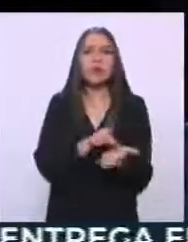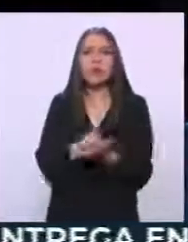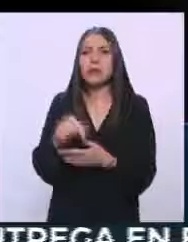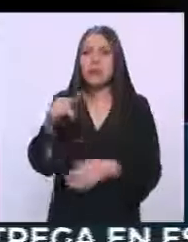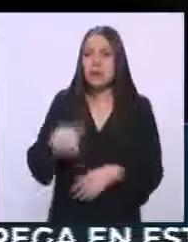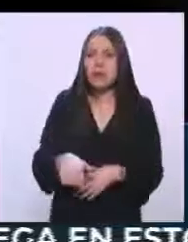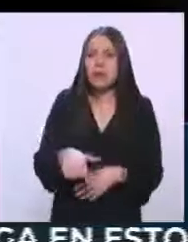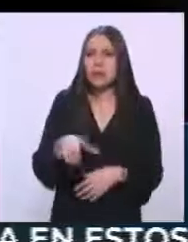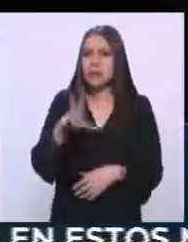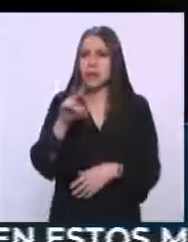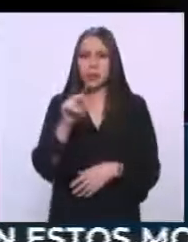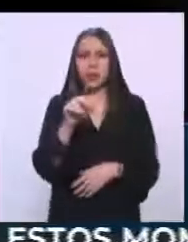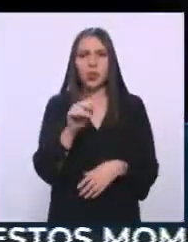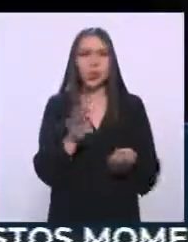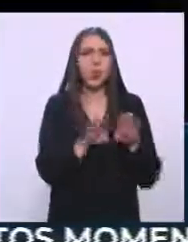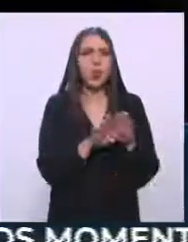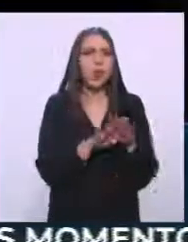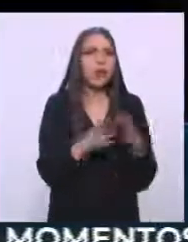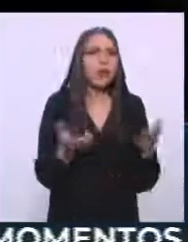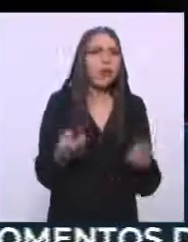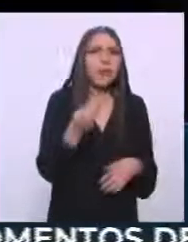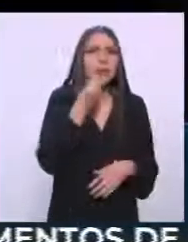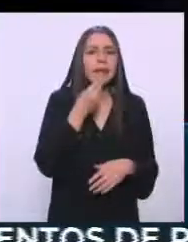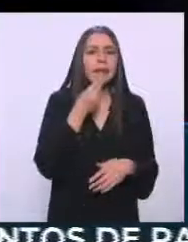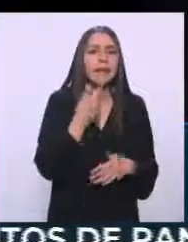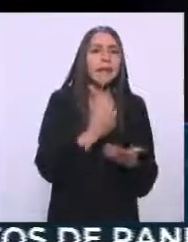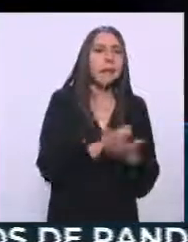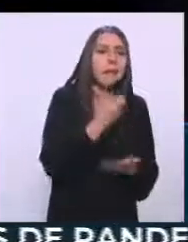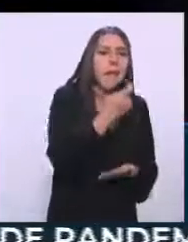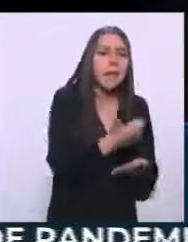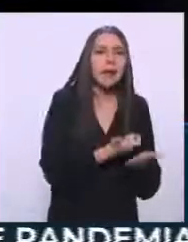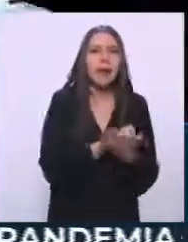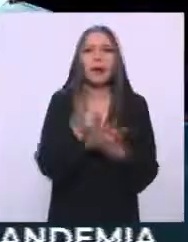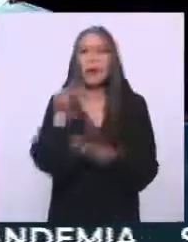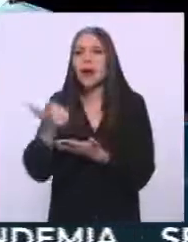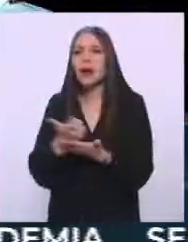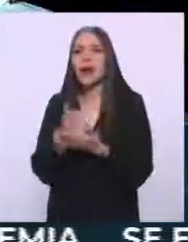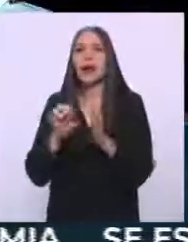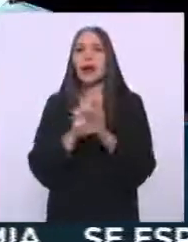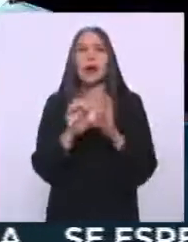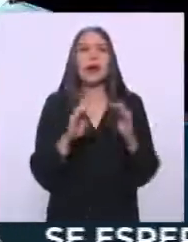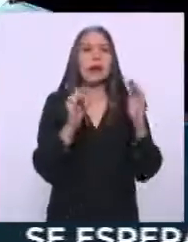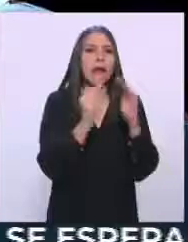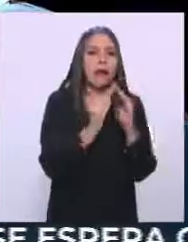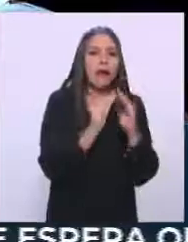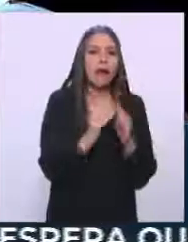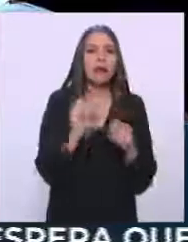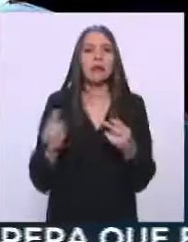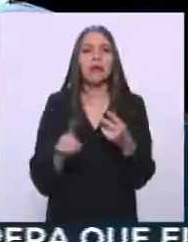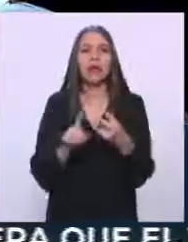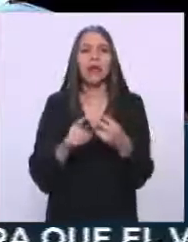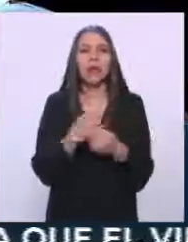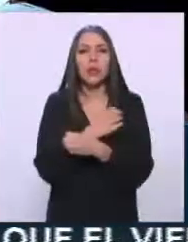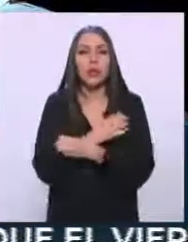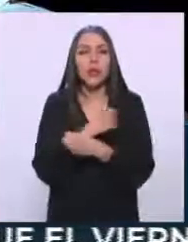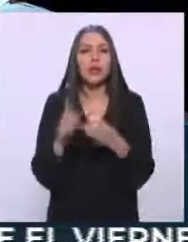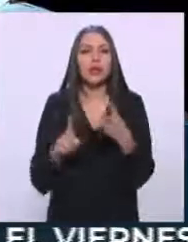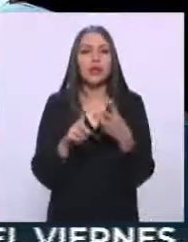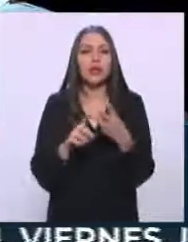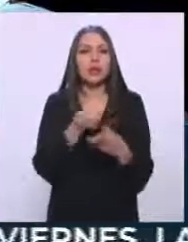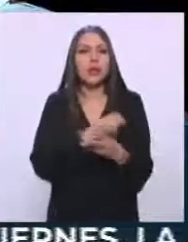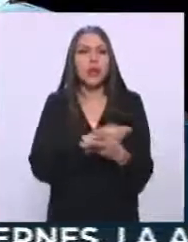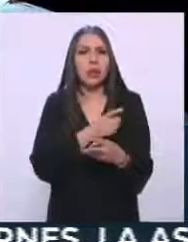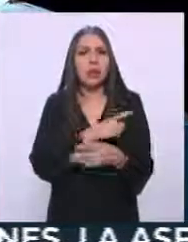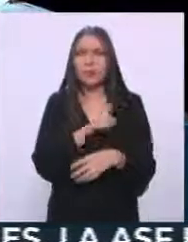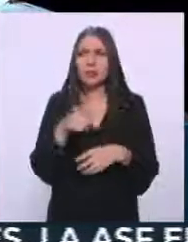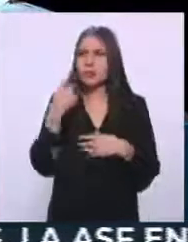son derechamente bienes de consumo, como la salud, como la educación, como el acceso a la vivienda, fue considerando que esos problemas en realidad no tenían